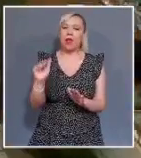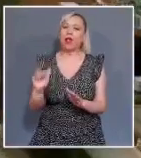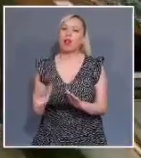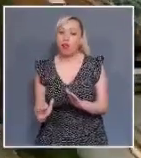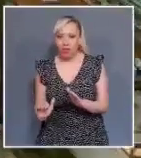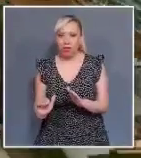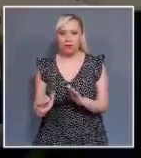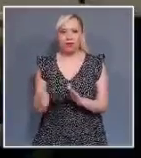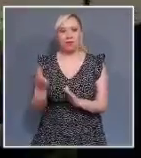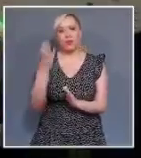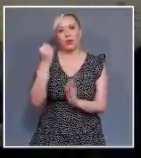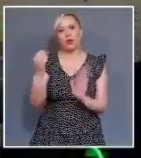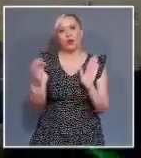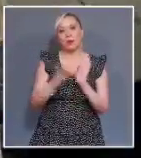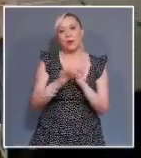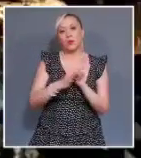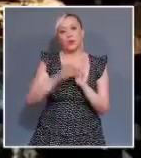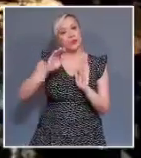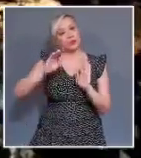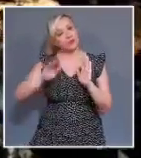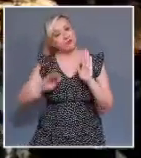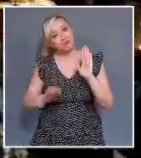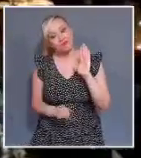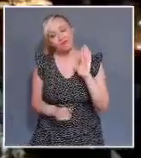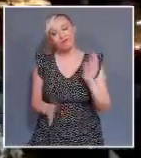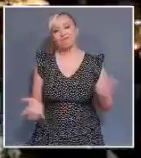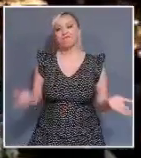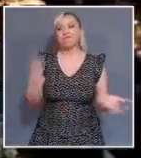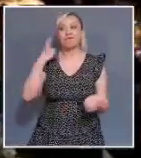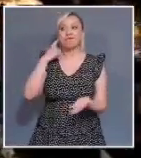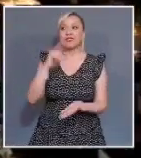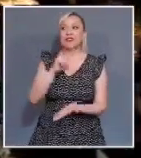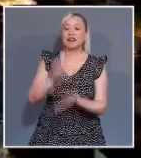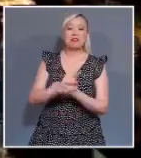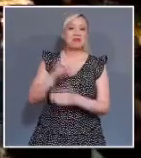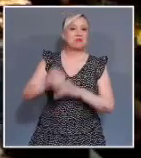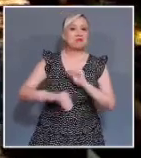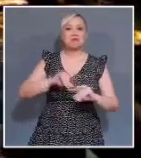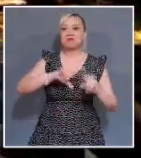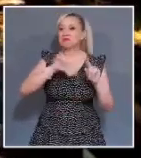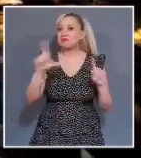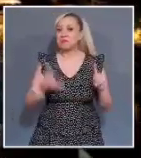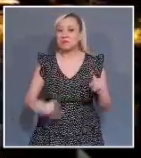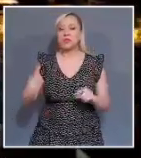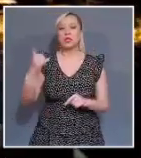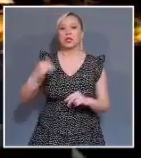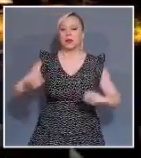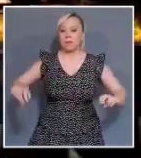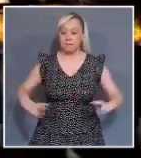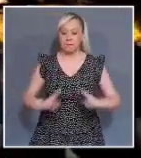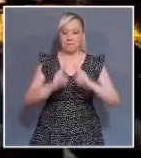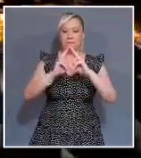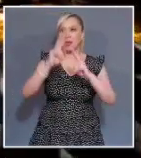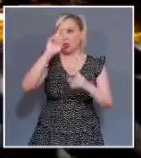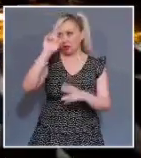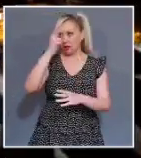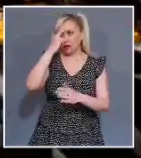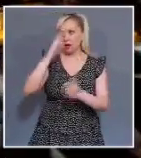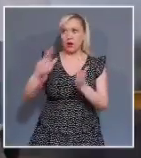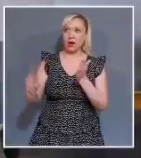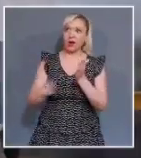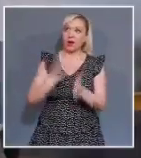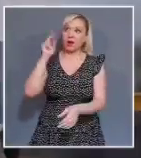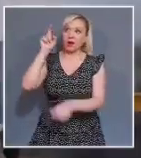de la meta establecida en la legislación nacional y en el Acuerdo de París, que establece 35% de generación